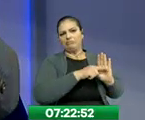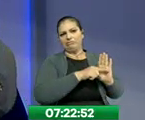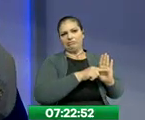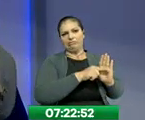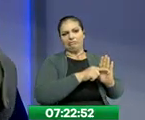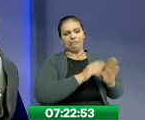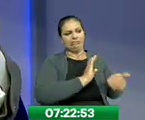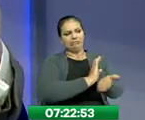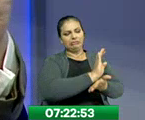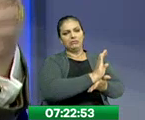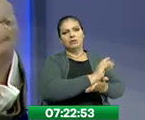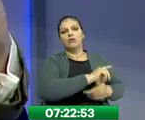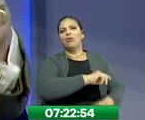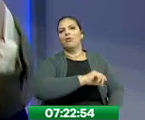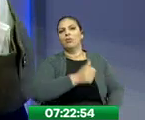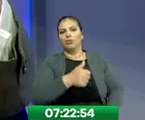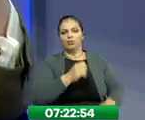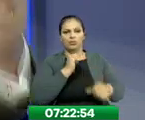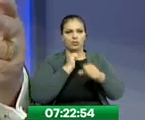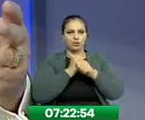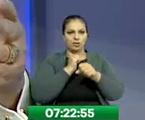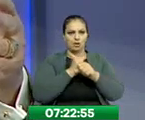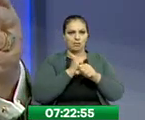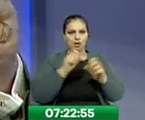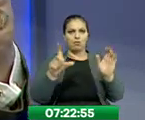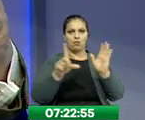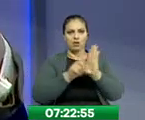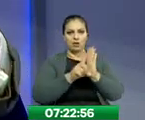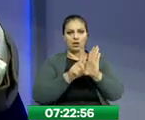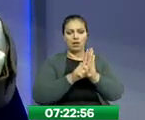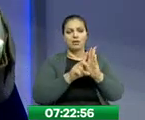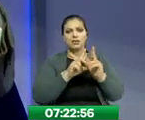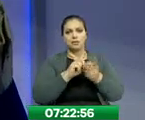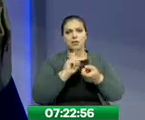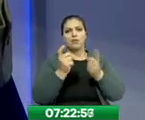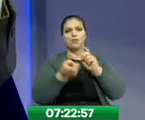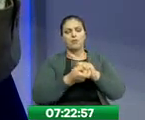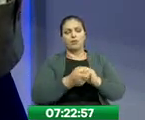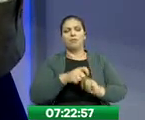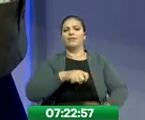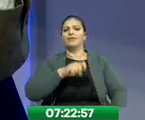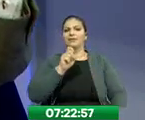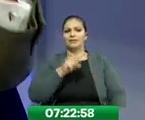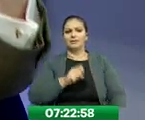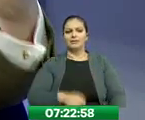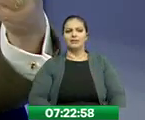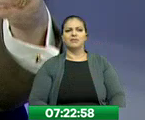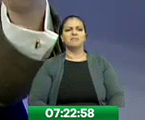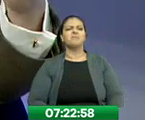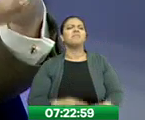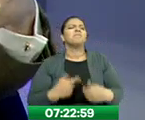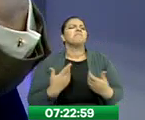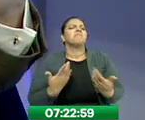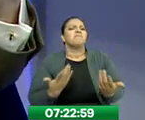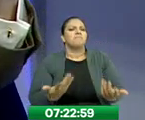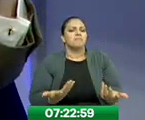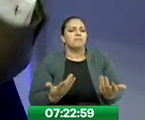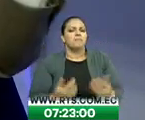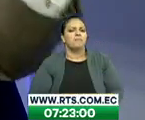en materia laboral, hay que reformarlas para que se presenten